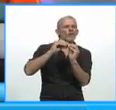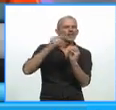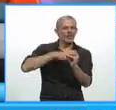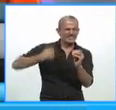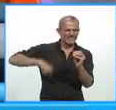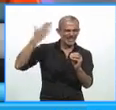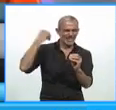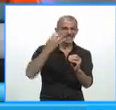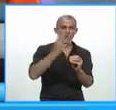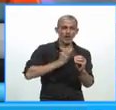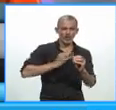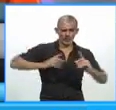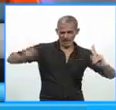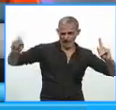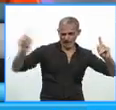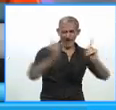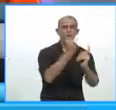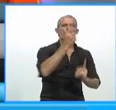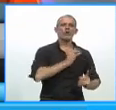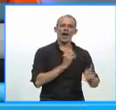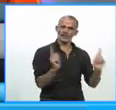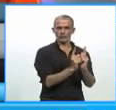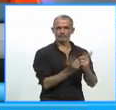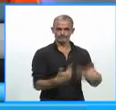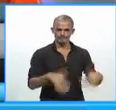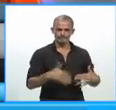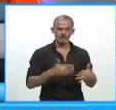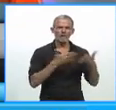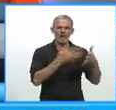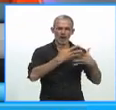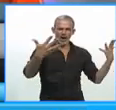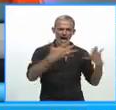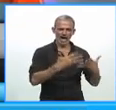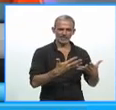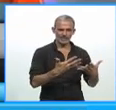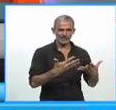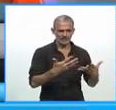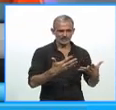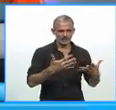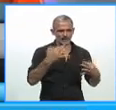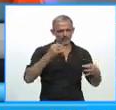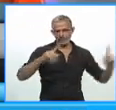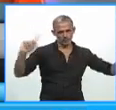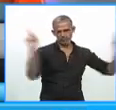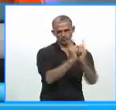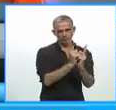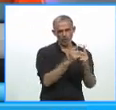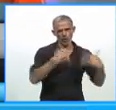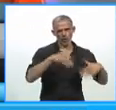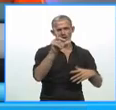los 4 años en uno. Claro. Porque yo trabajo en barcos grandes y estoy en otras disciplinas que tengo que correr regatas.